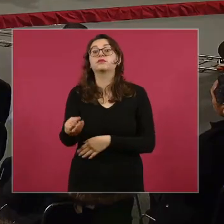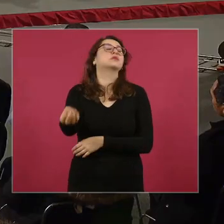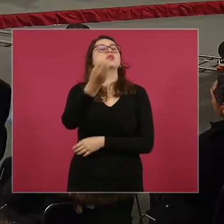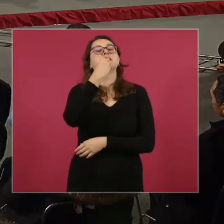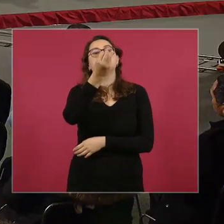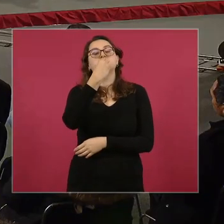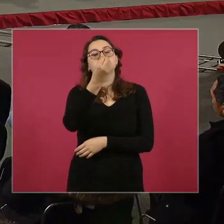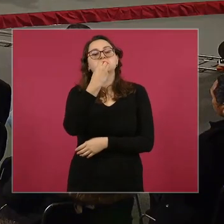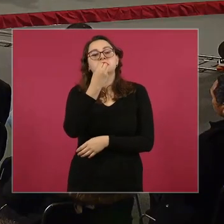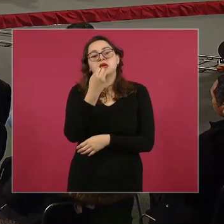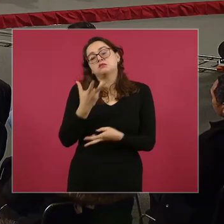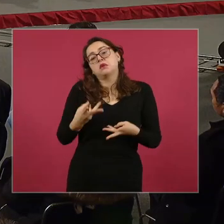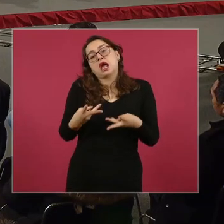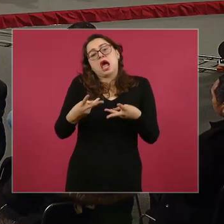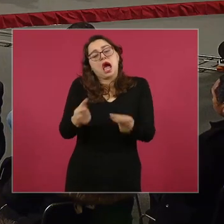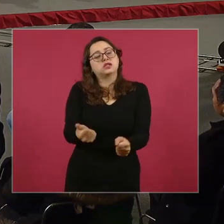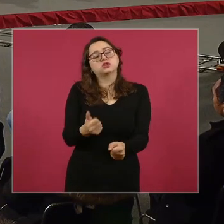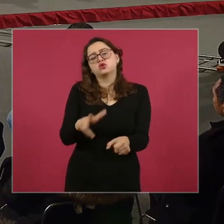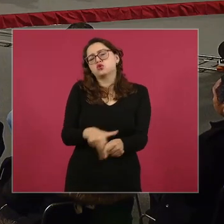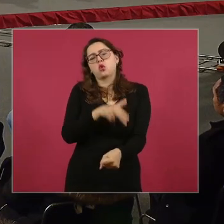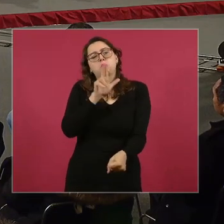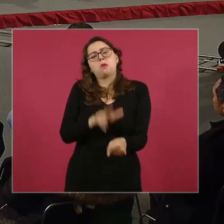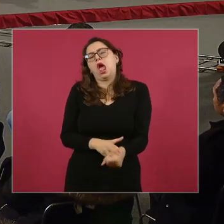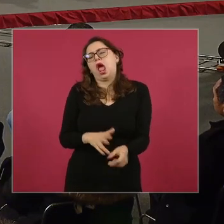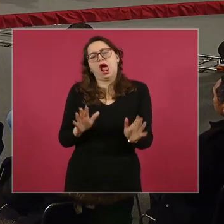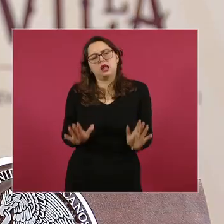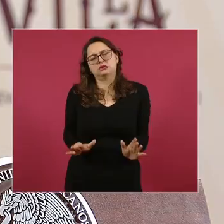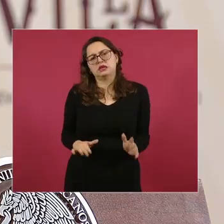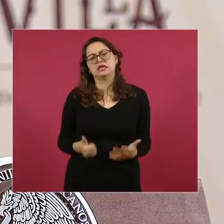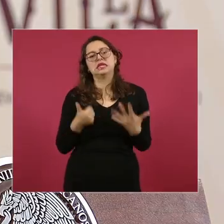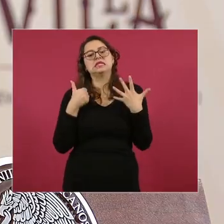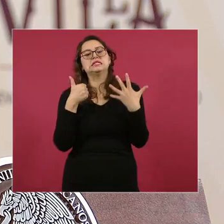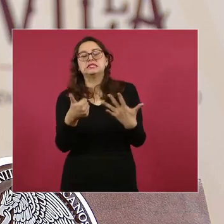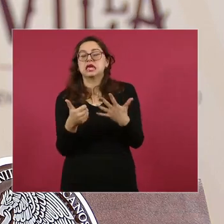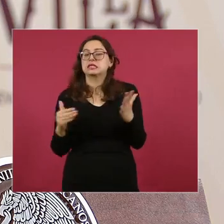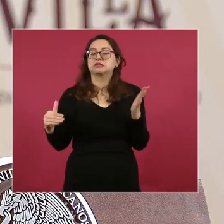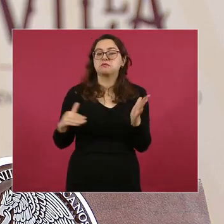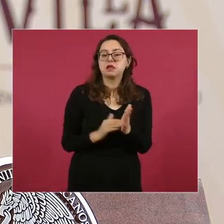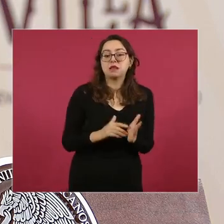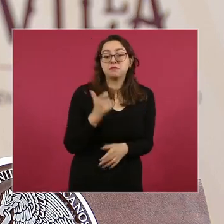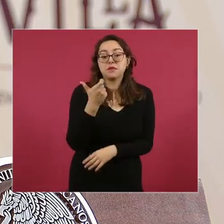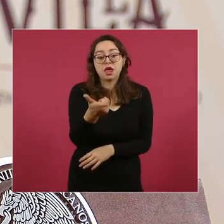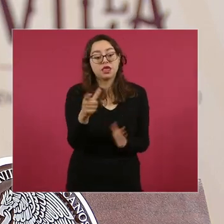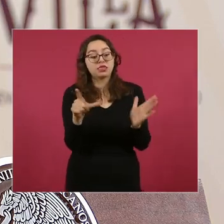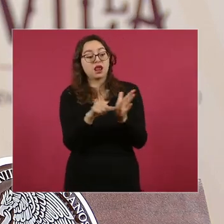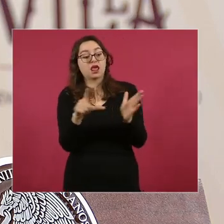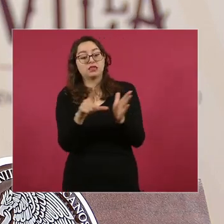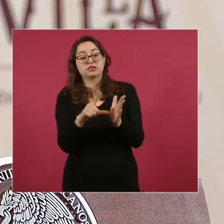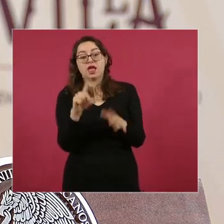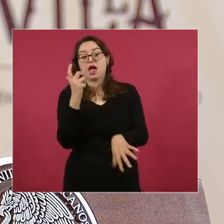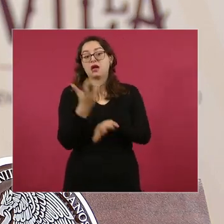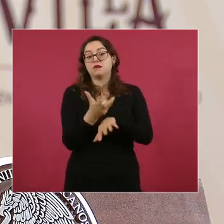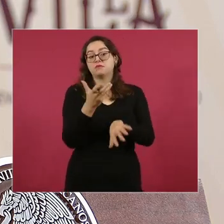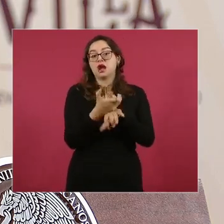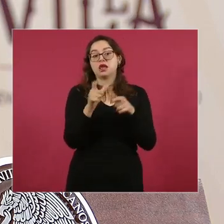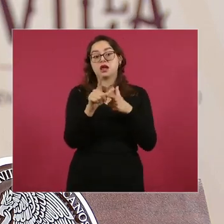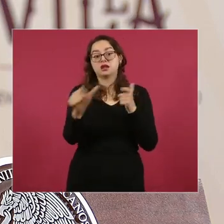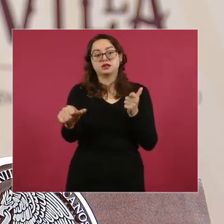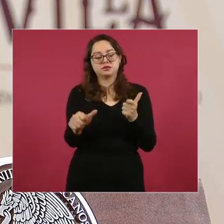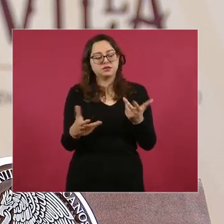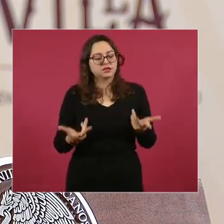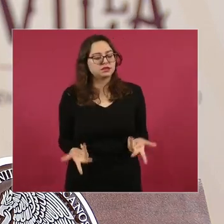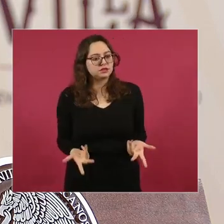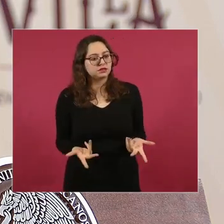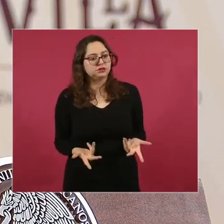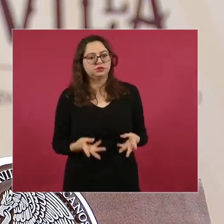pagadas, claro, con su tarjeta oficial de American Express, y que esto significa casi 30 salarios